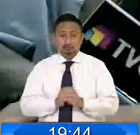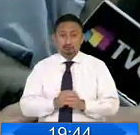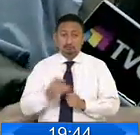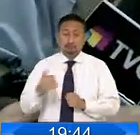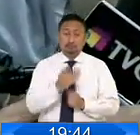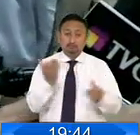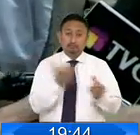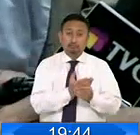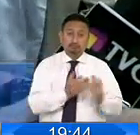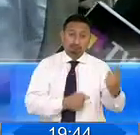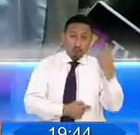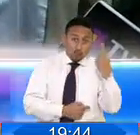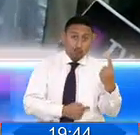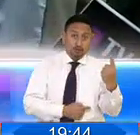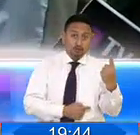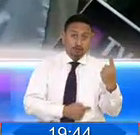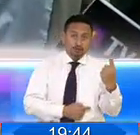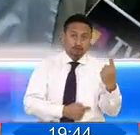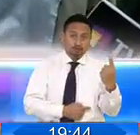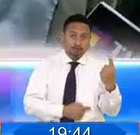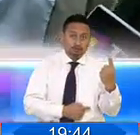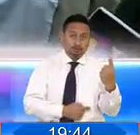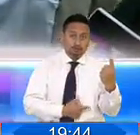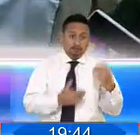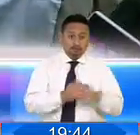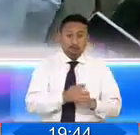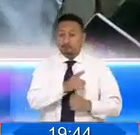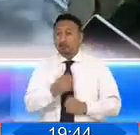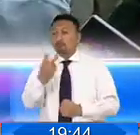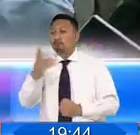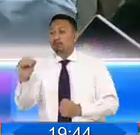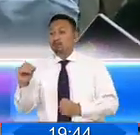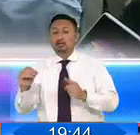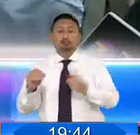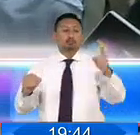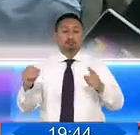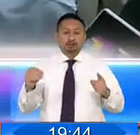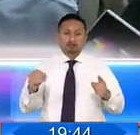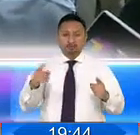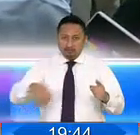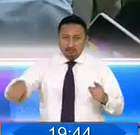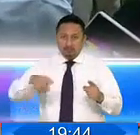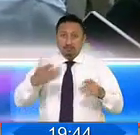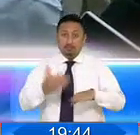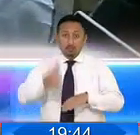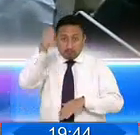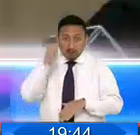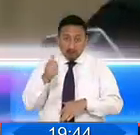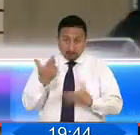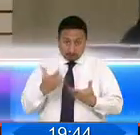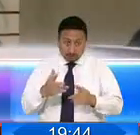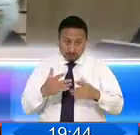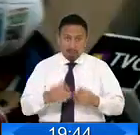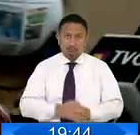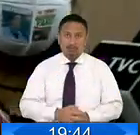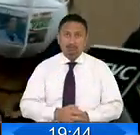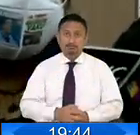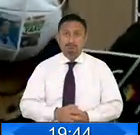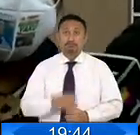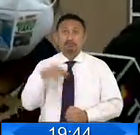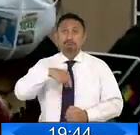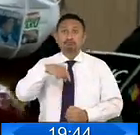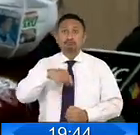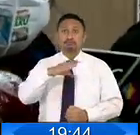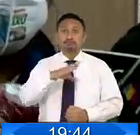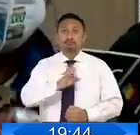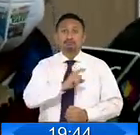desde la acta número 1. No podemos empezar del acta 20 porque ellos ya lo han hecho ayer en la noche. En CNE,